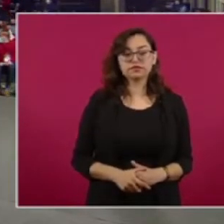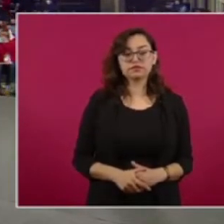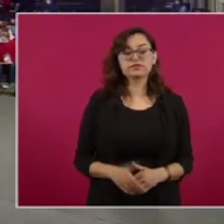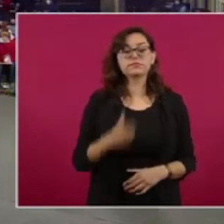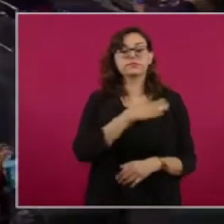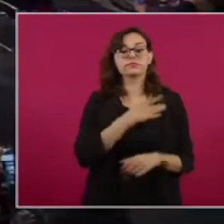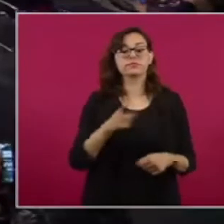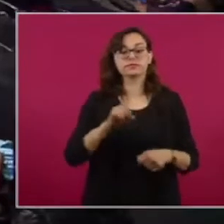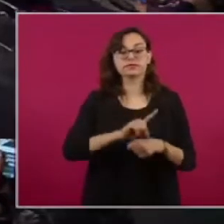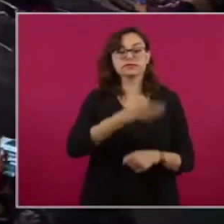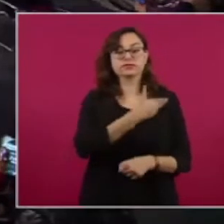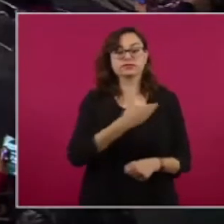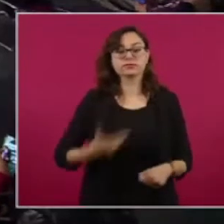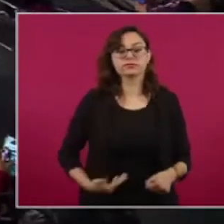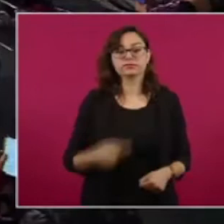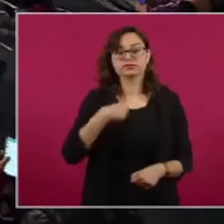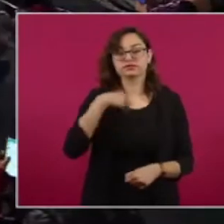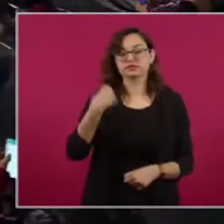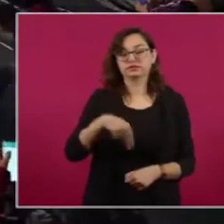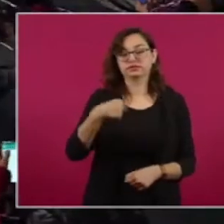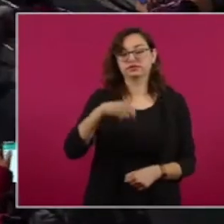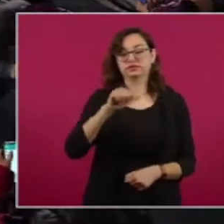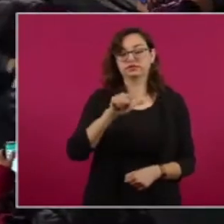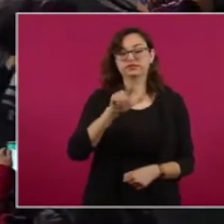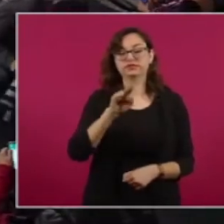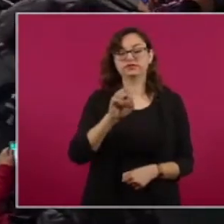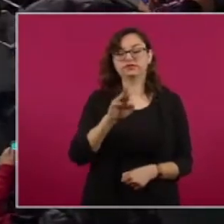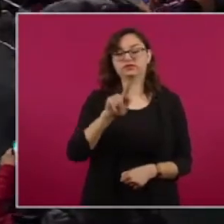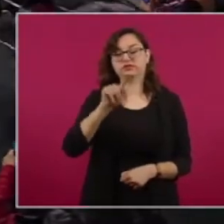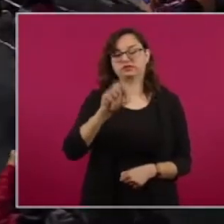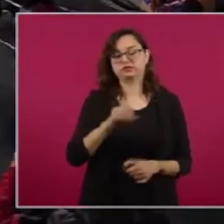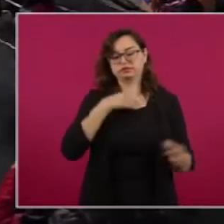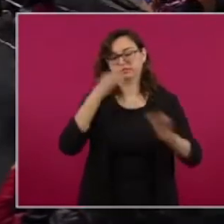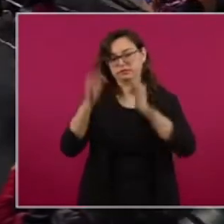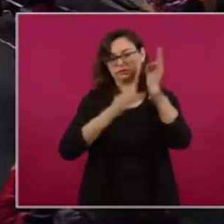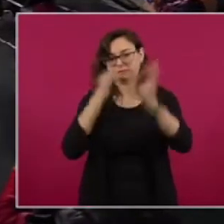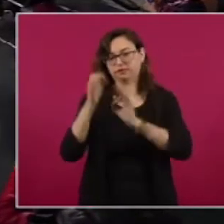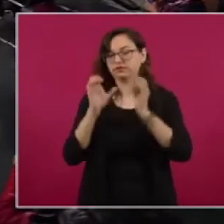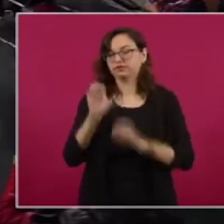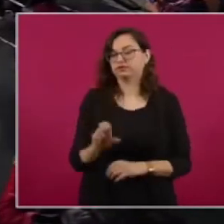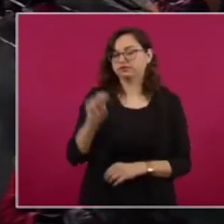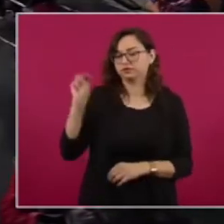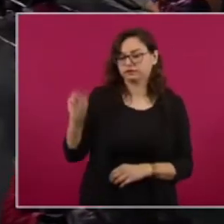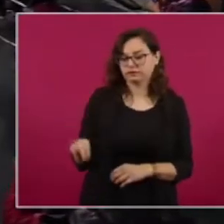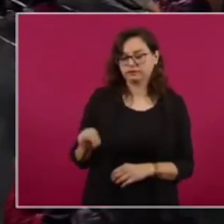Buenos días, señor presidente. Alberto Marroquín Espinosa, de JF Informa desde Cancún, frecuenciacat.com, y desde mi portal en